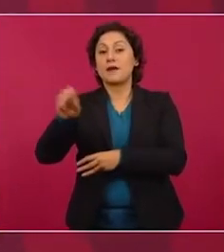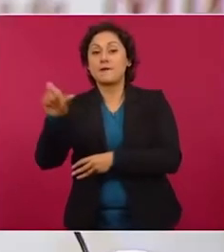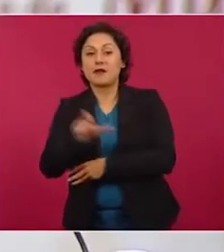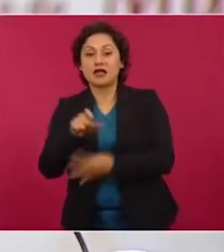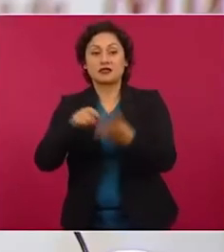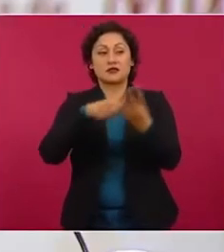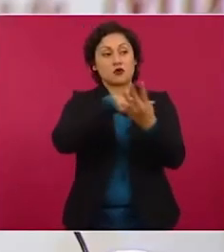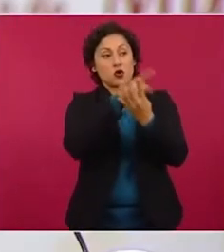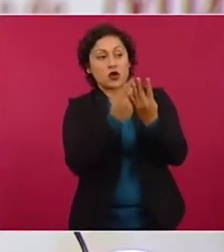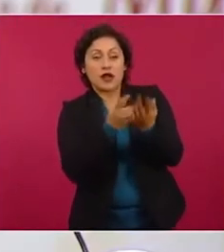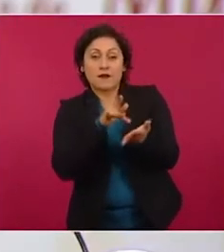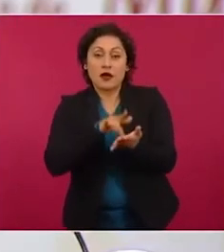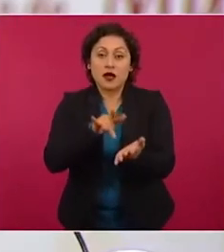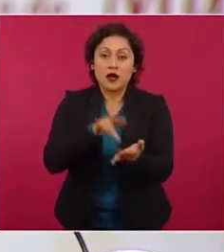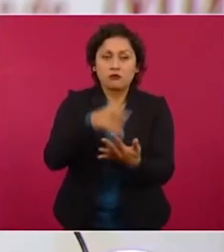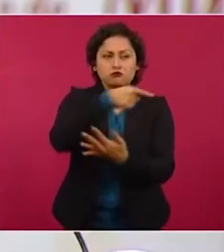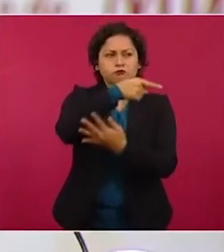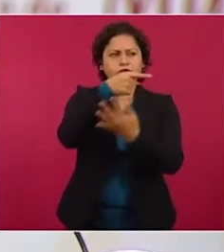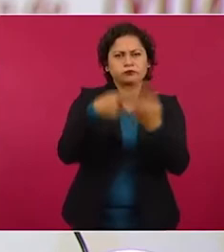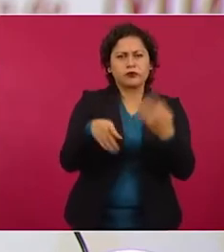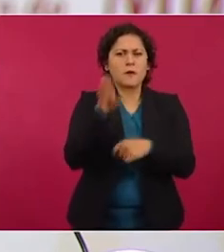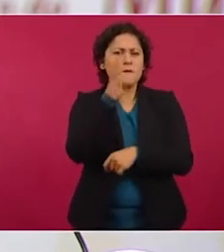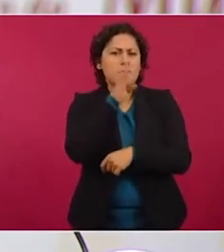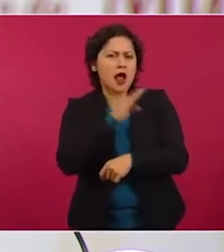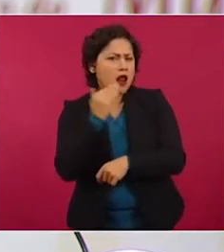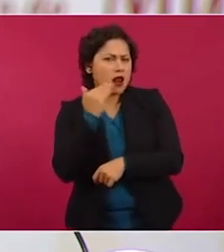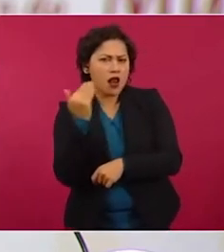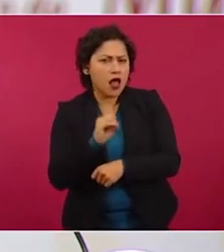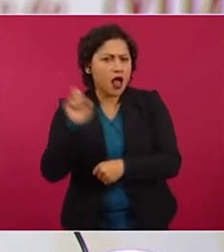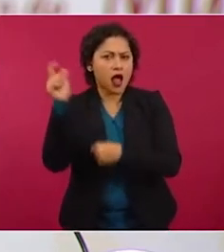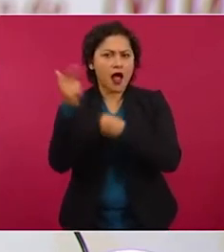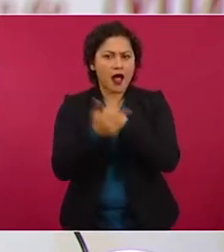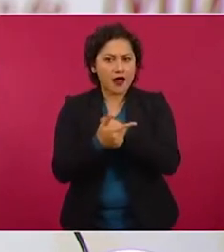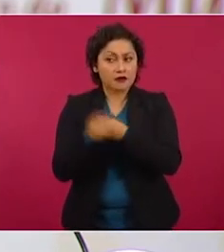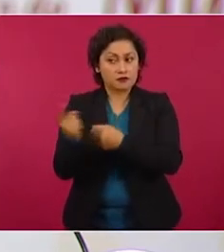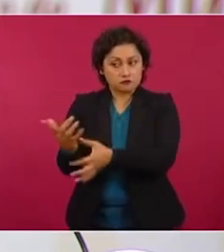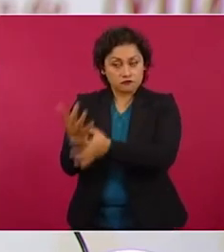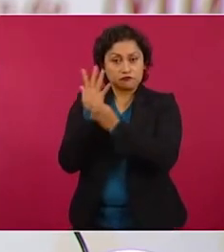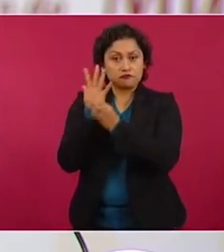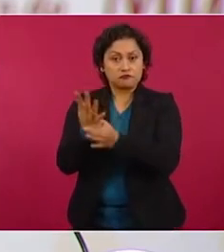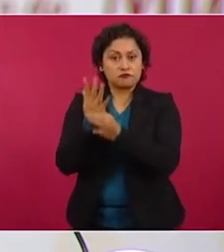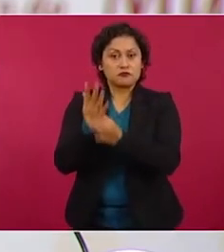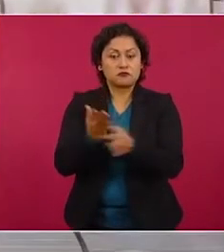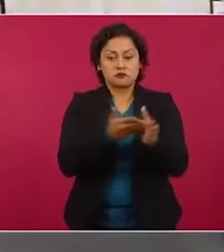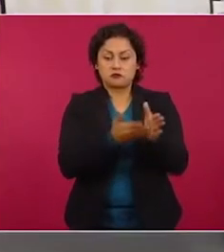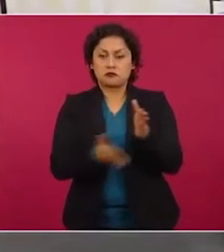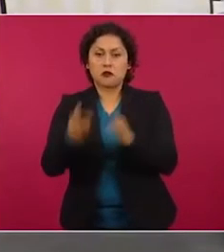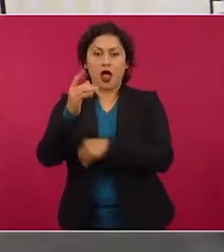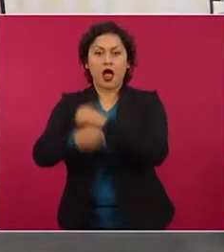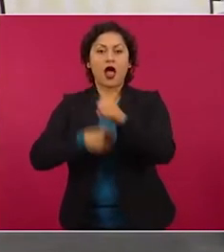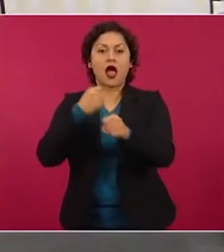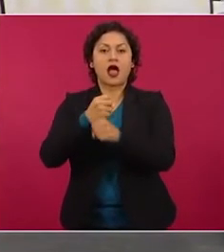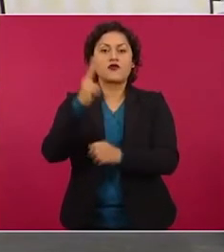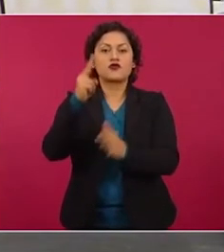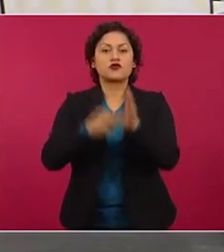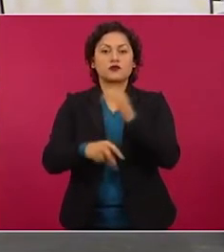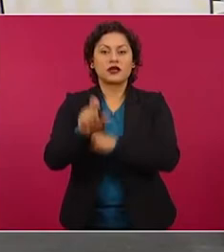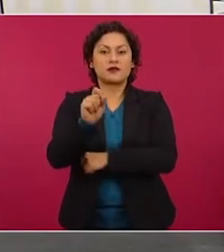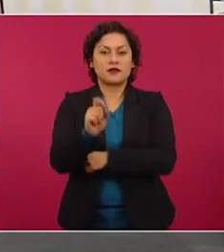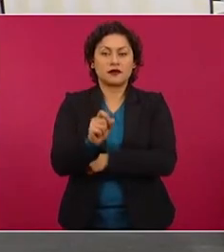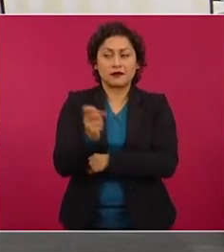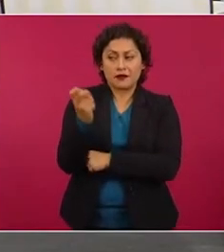entre otros. Esta información sobre irregularidades en el gasto para el año 2020 es